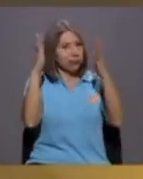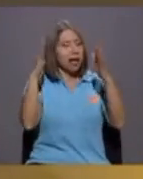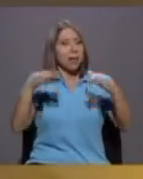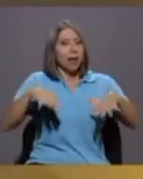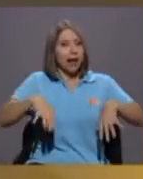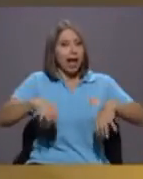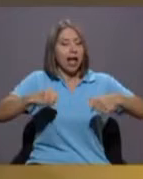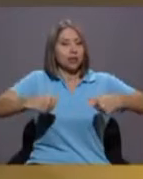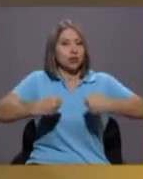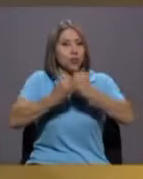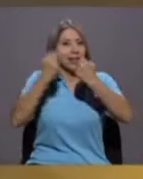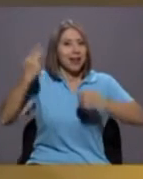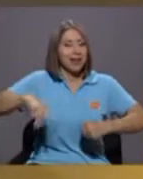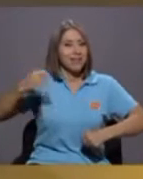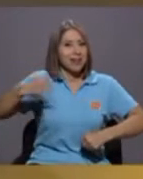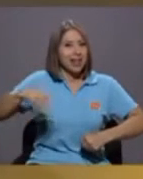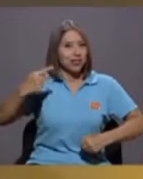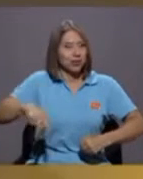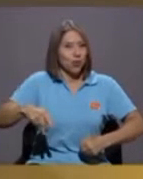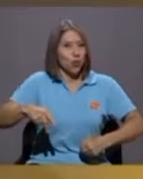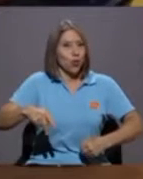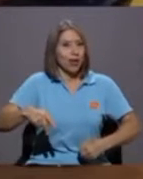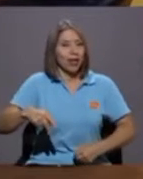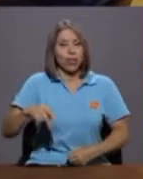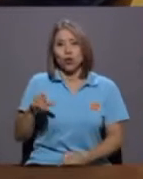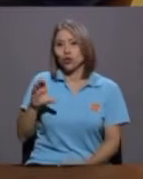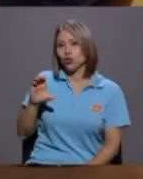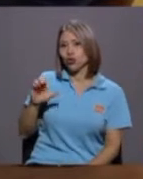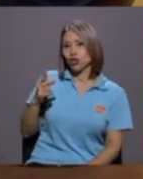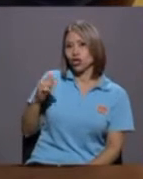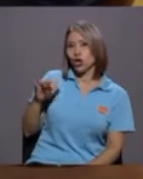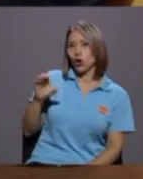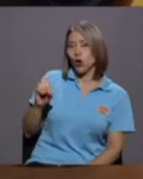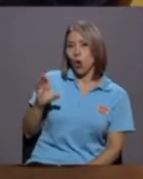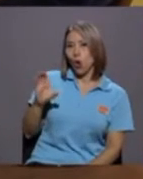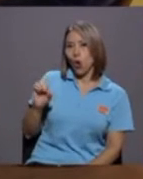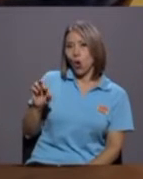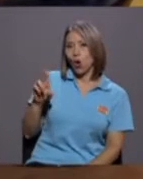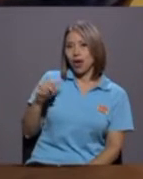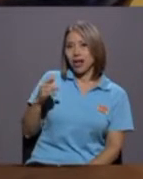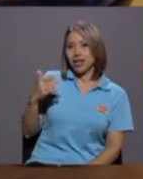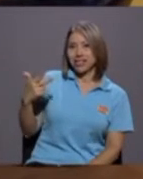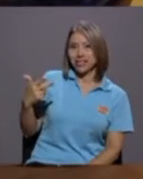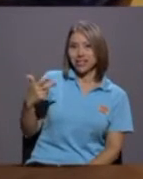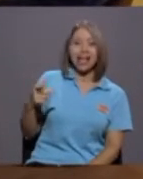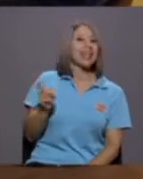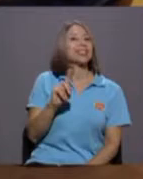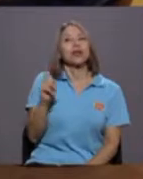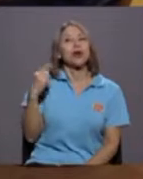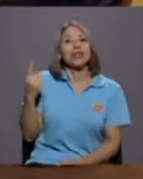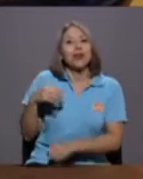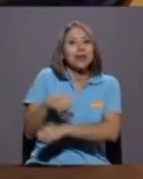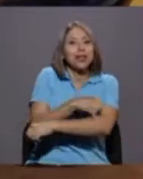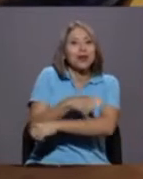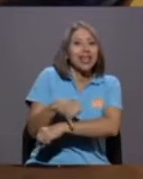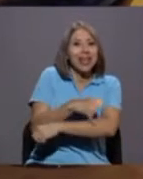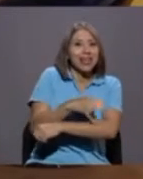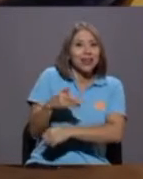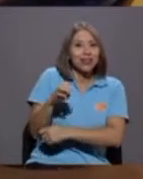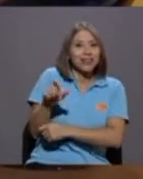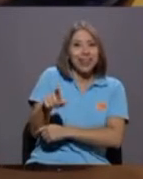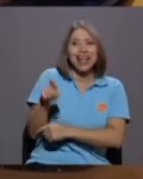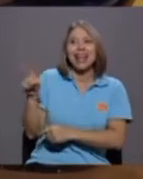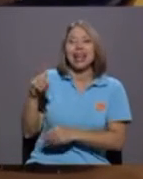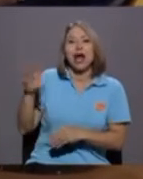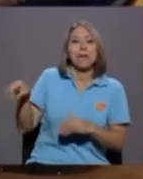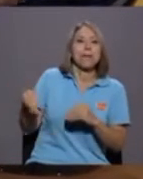que don Chico le encargó. Es que don Jorge Manuel no era más que un ingeniero civil, era mucho más, era un pensador y